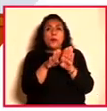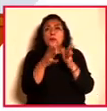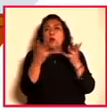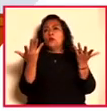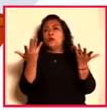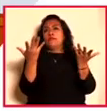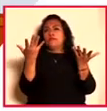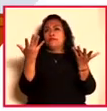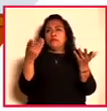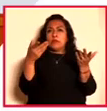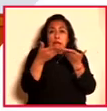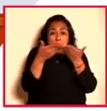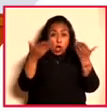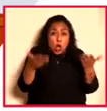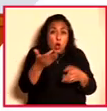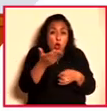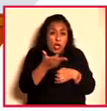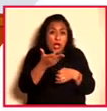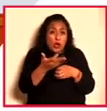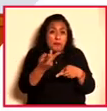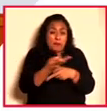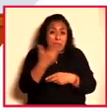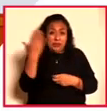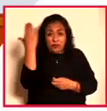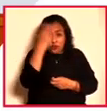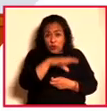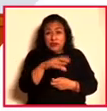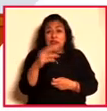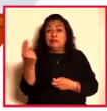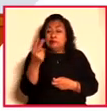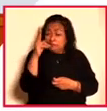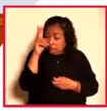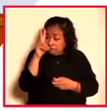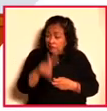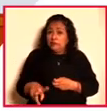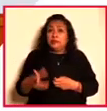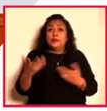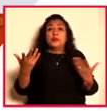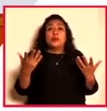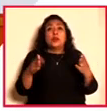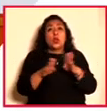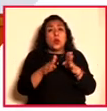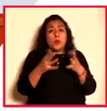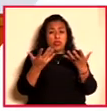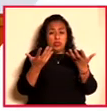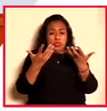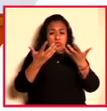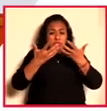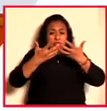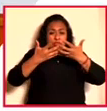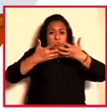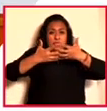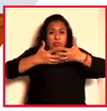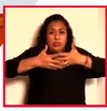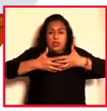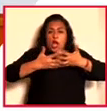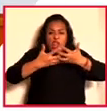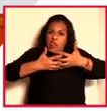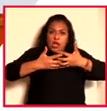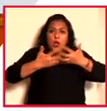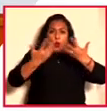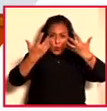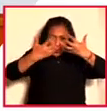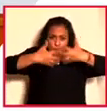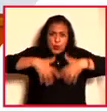todo eso en este presente y cómo es necesario engrasar los engranajes de lo comercial, pero